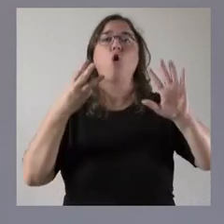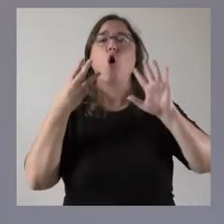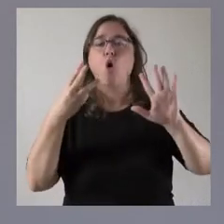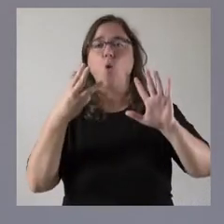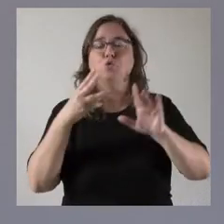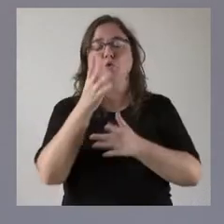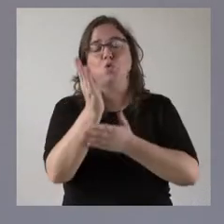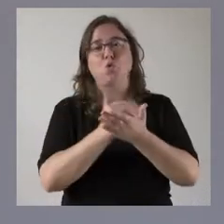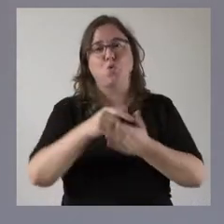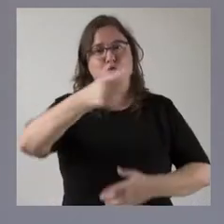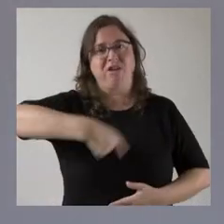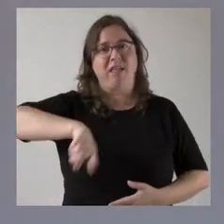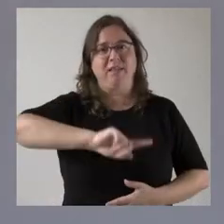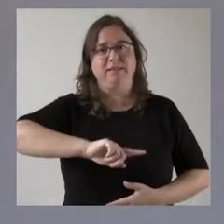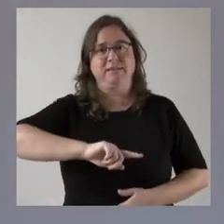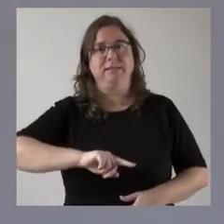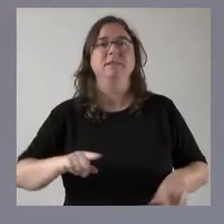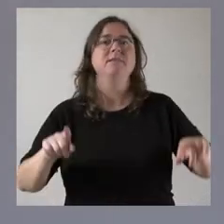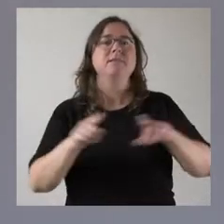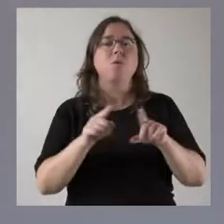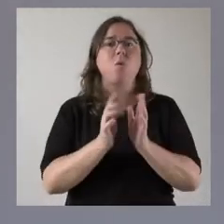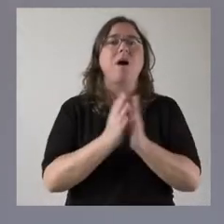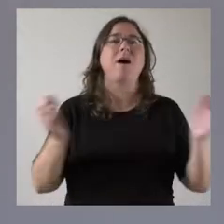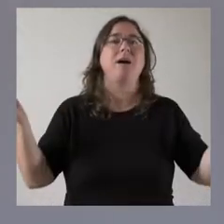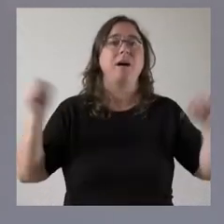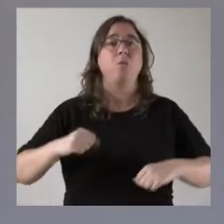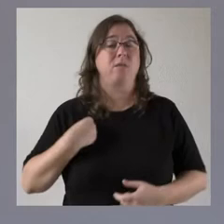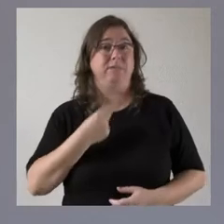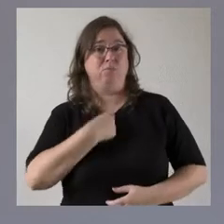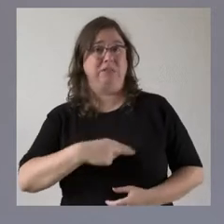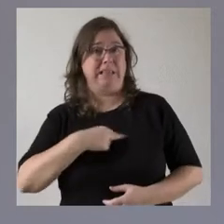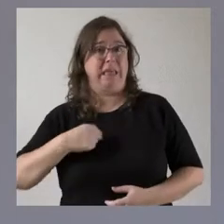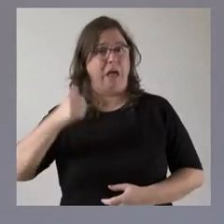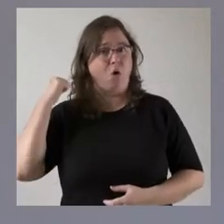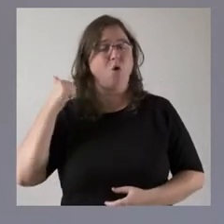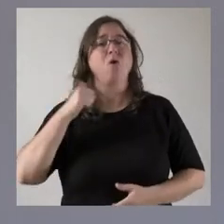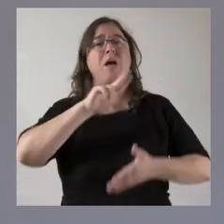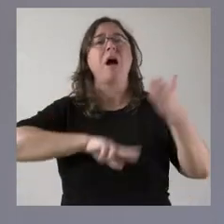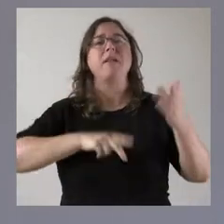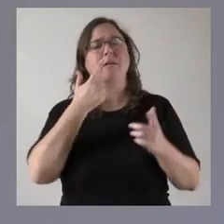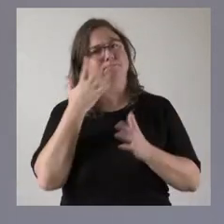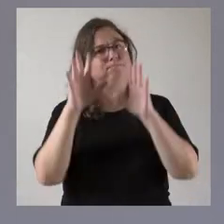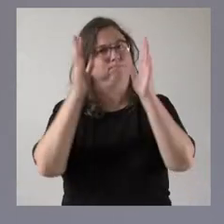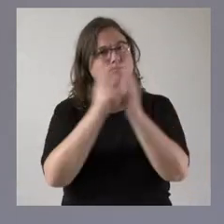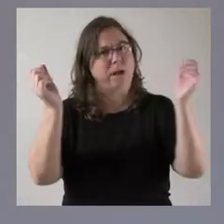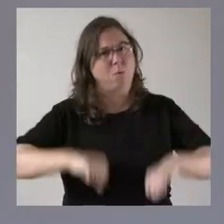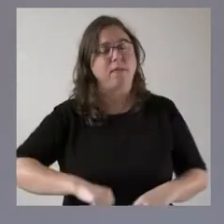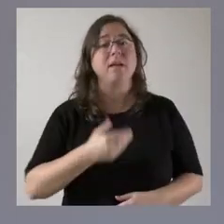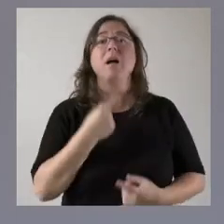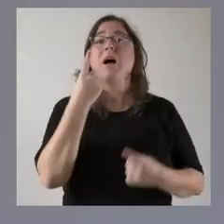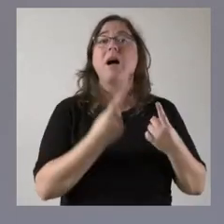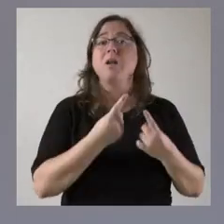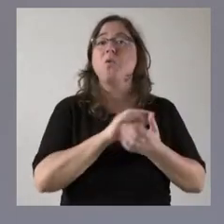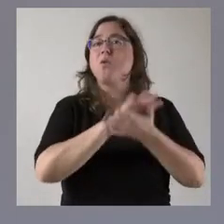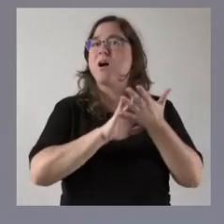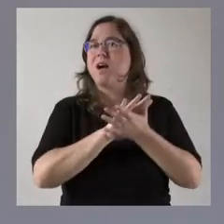nos reunimos en torno al acuerdo de Santiago de Compostela que ustedes recordarán y además alguno de esos ejes hablaba